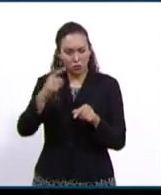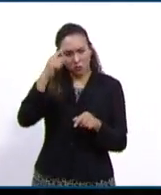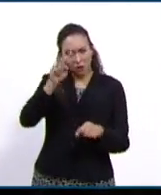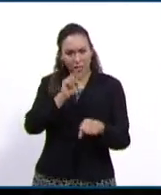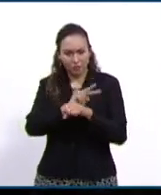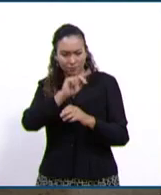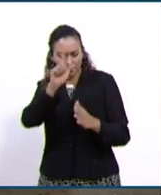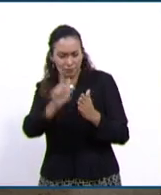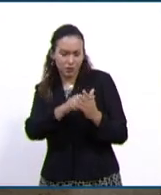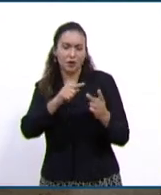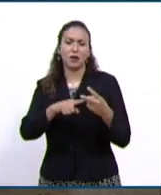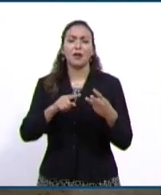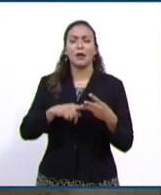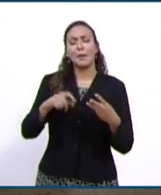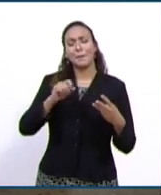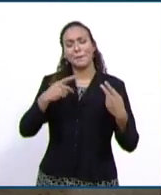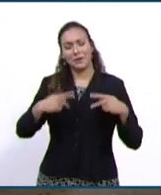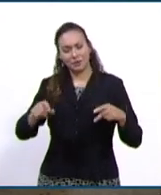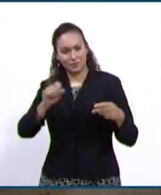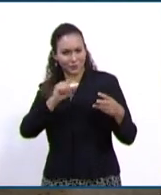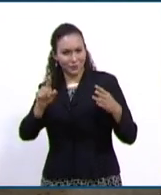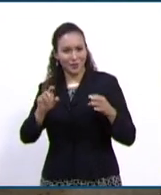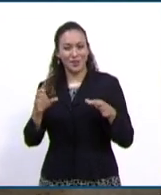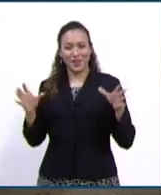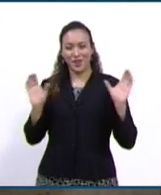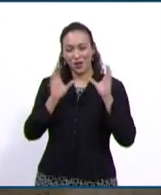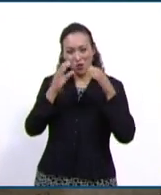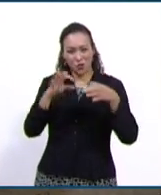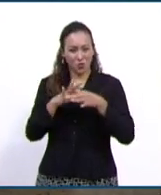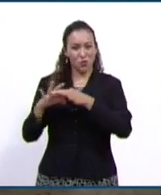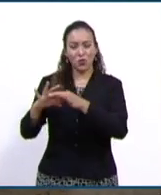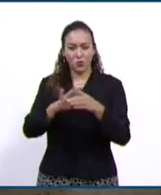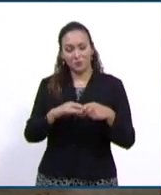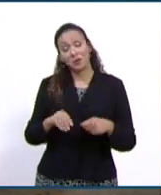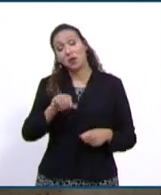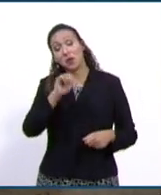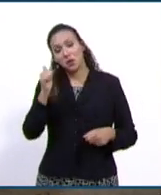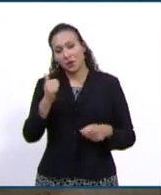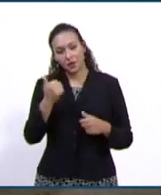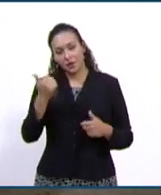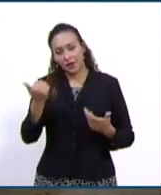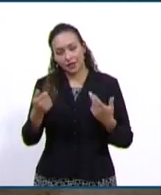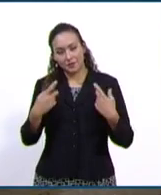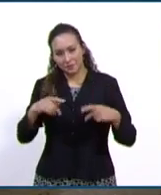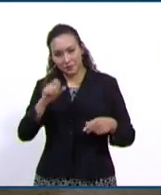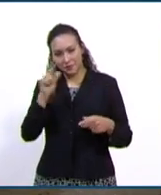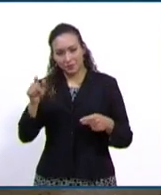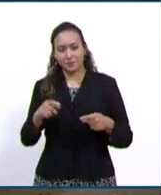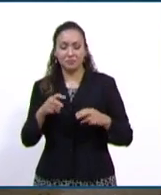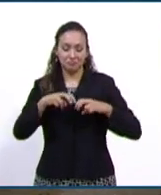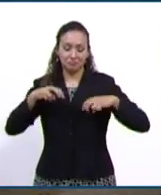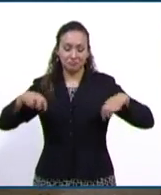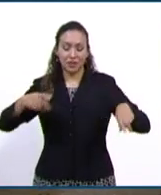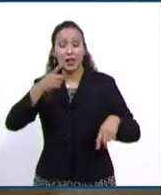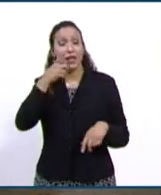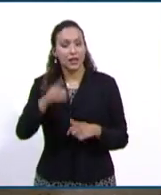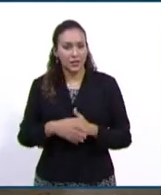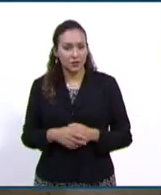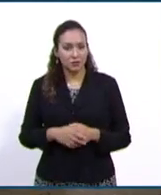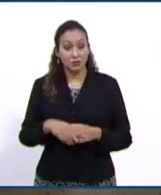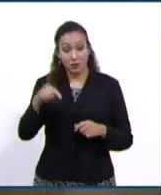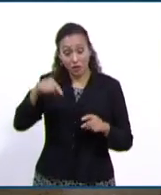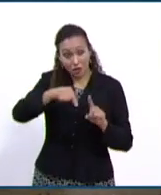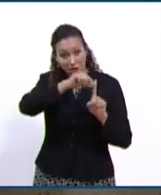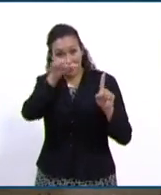representantes diplomáticos del Congreso de la Unión, académicos, entre otros, la ministra presidenta explicó que a lo largo de todo el